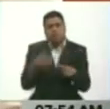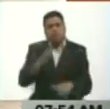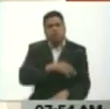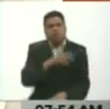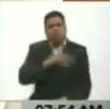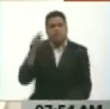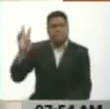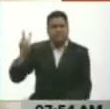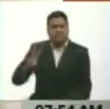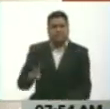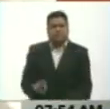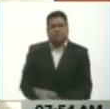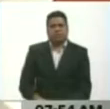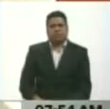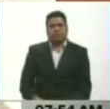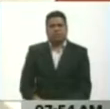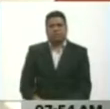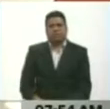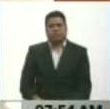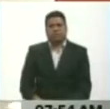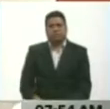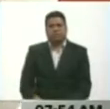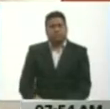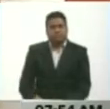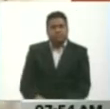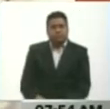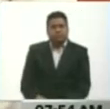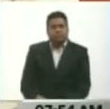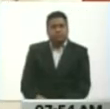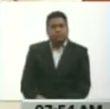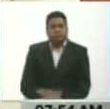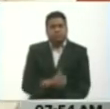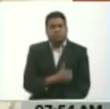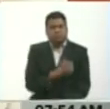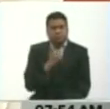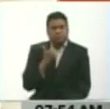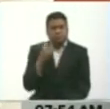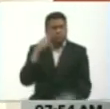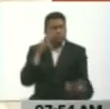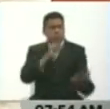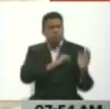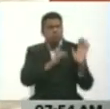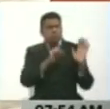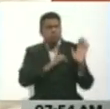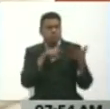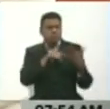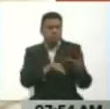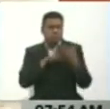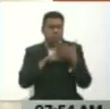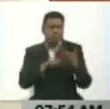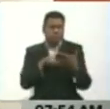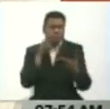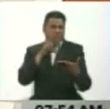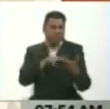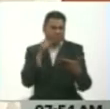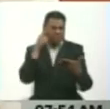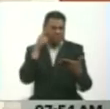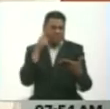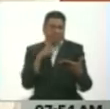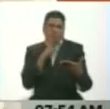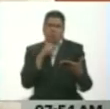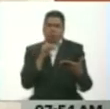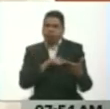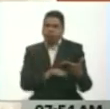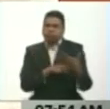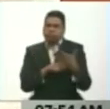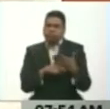venezolana. Esas son estrategias terroristas. Y estas campañas acompañan a esas estrategias de terror. ¿Con qué fin? Con